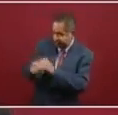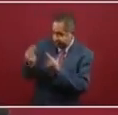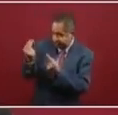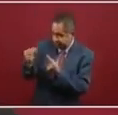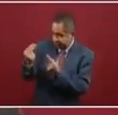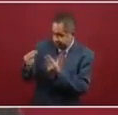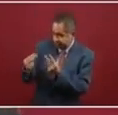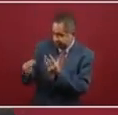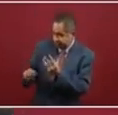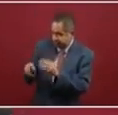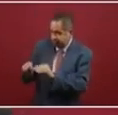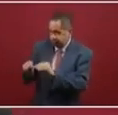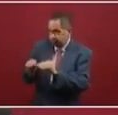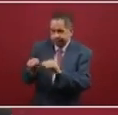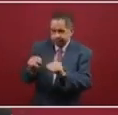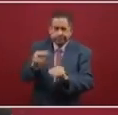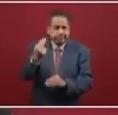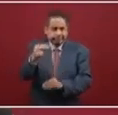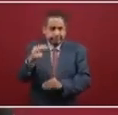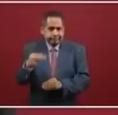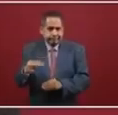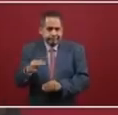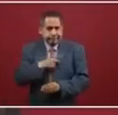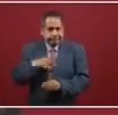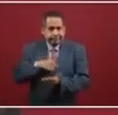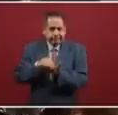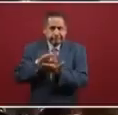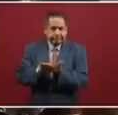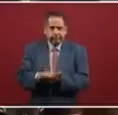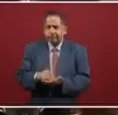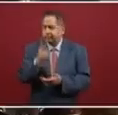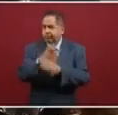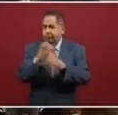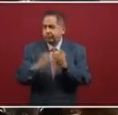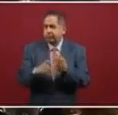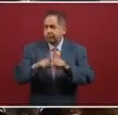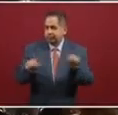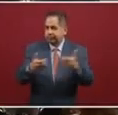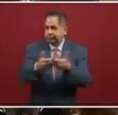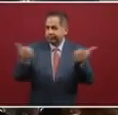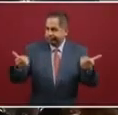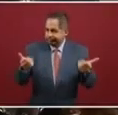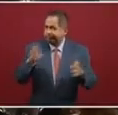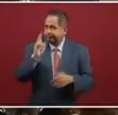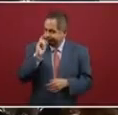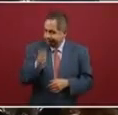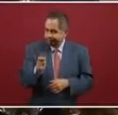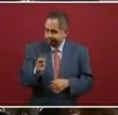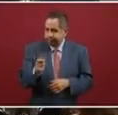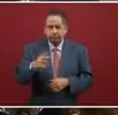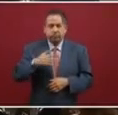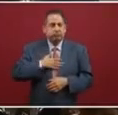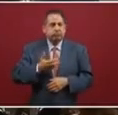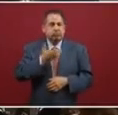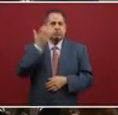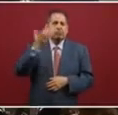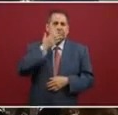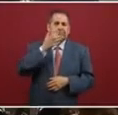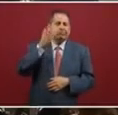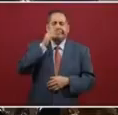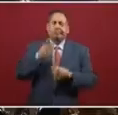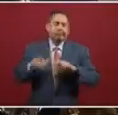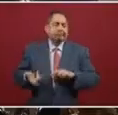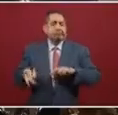territorio, transitan por nuestro territorio. Entonces son dos temas distintos. No quiere decir que estemos abandonando nuestros principios, nuestra forma de ver